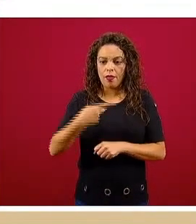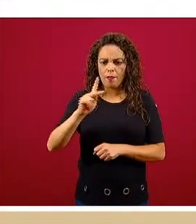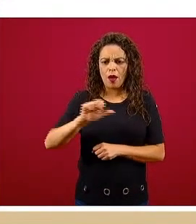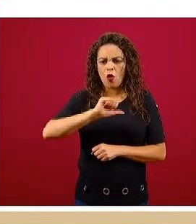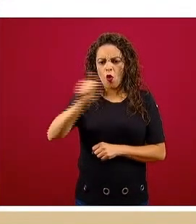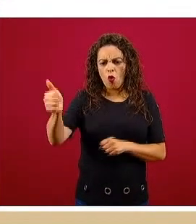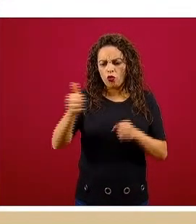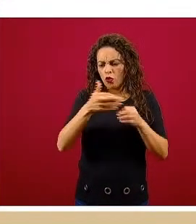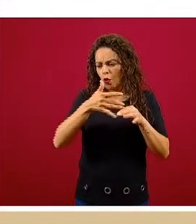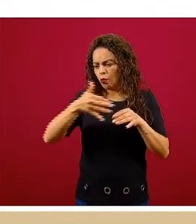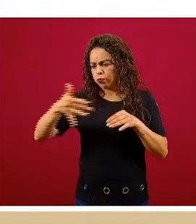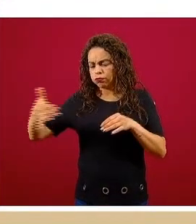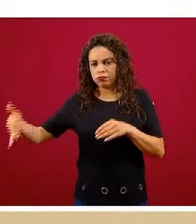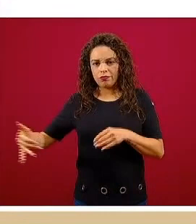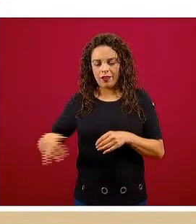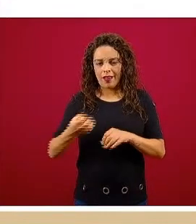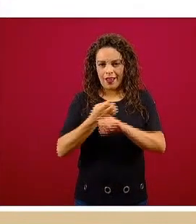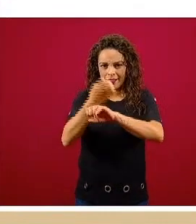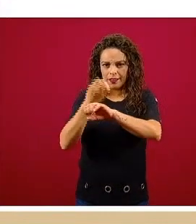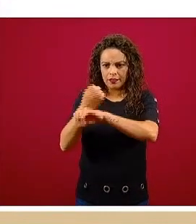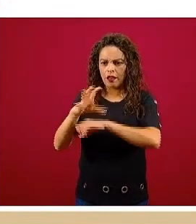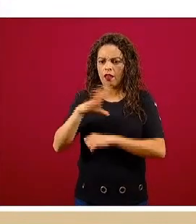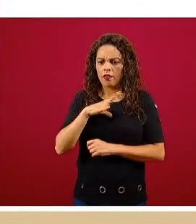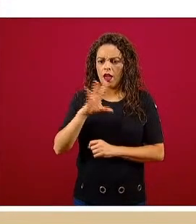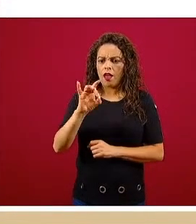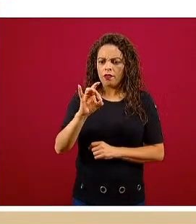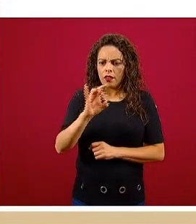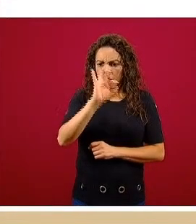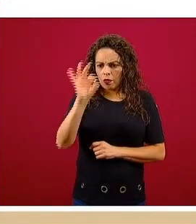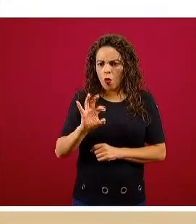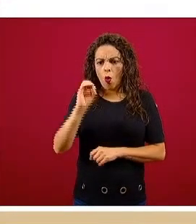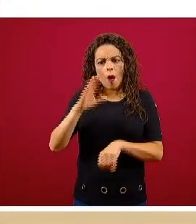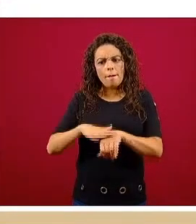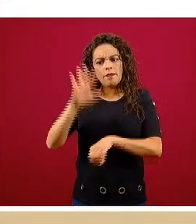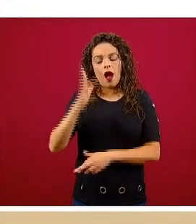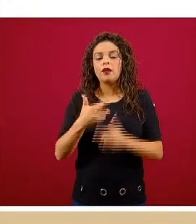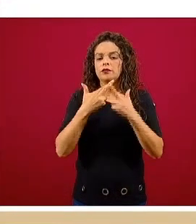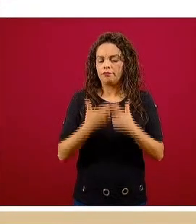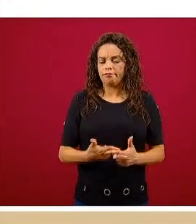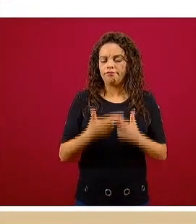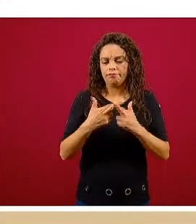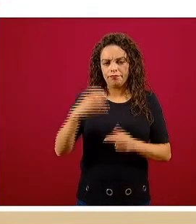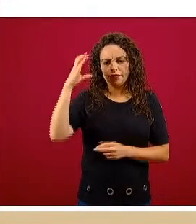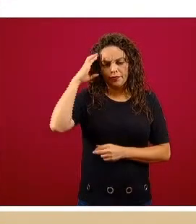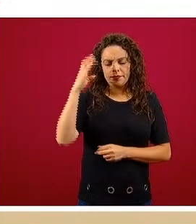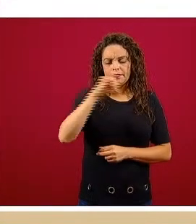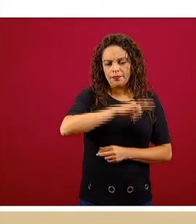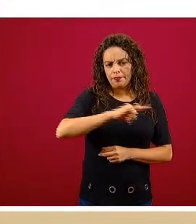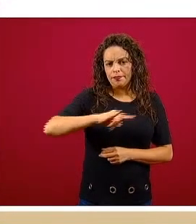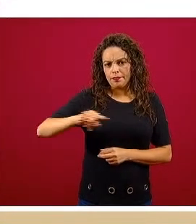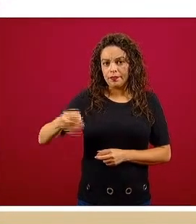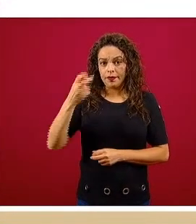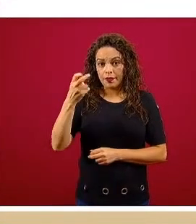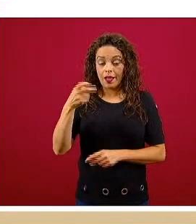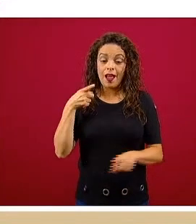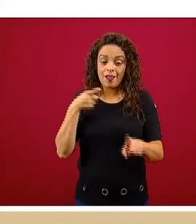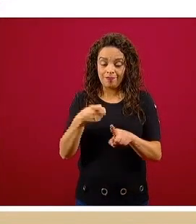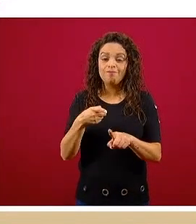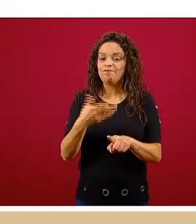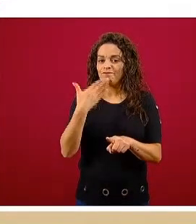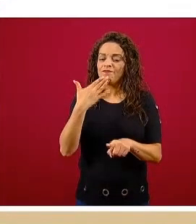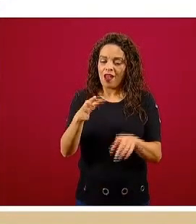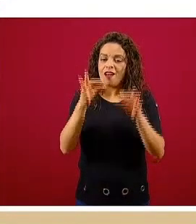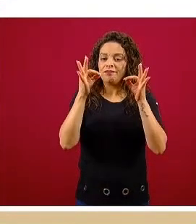tendrían al menos un 30 o más % de disponibilidad, lo cual es lo indicado, digamos,